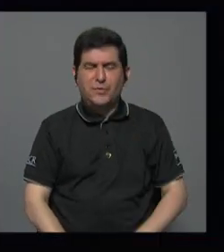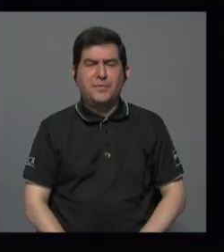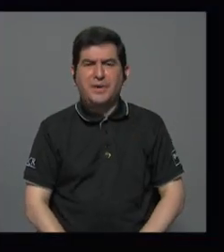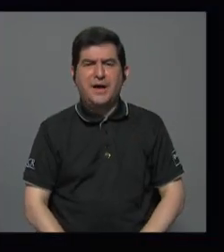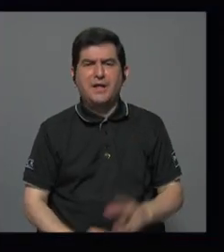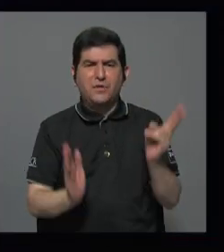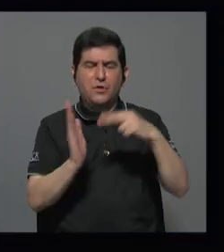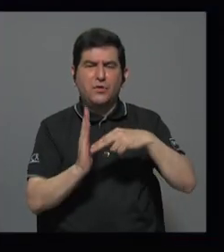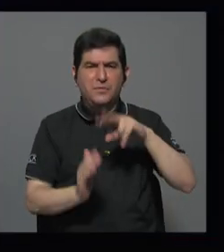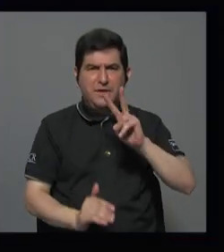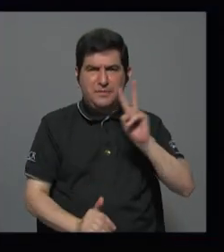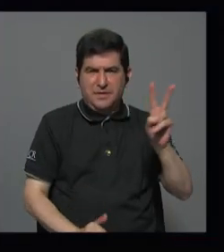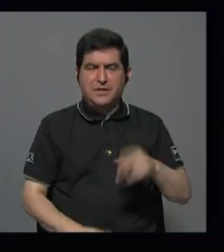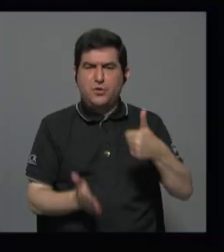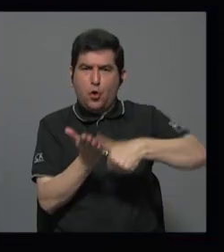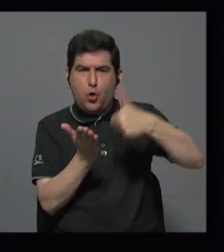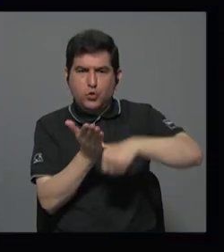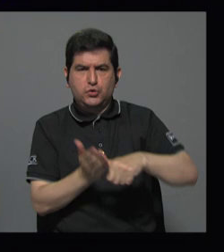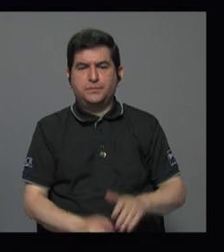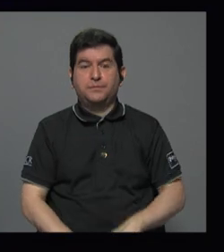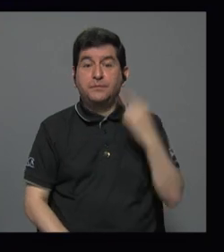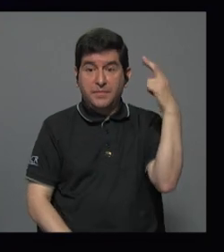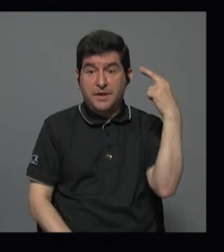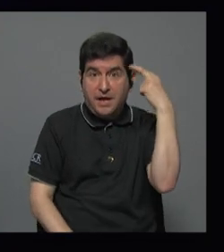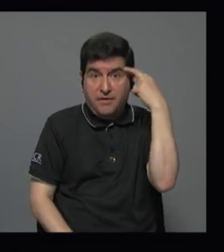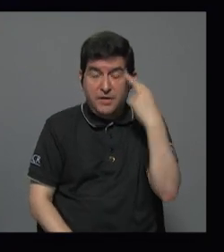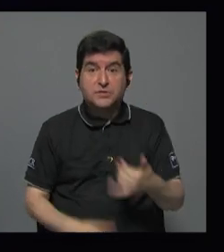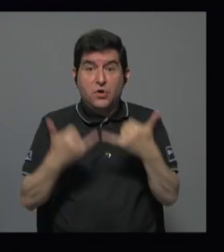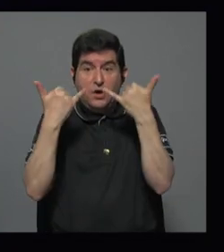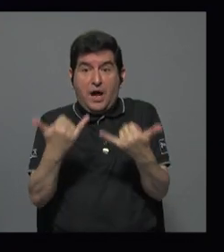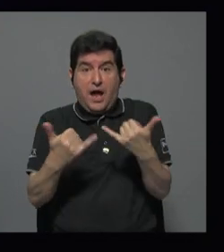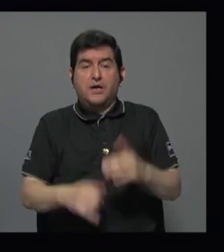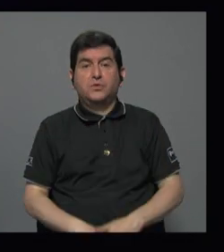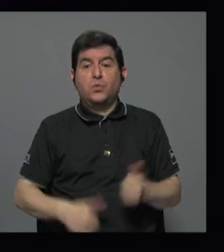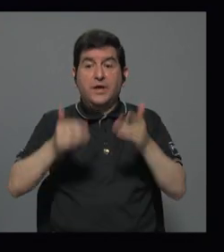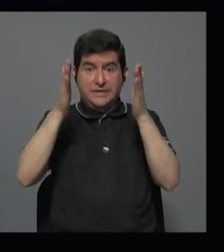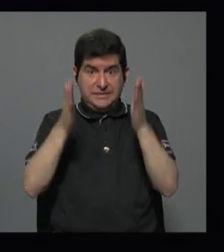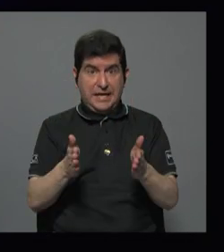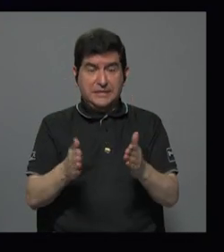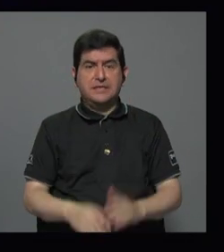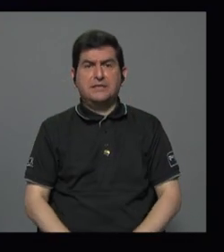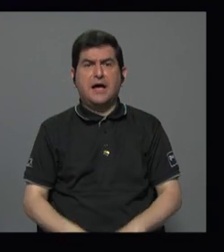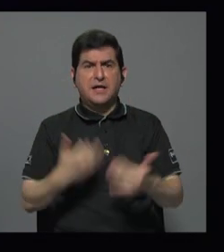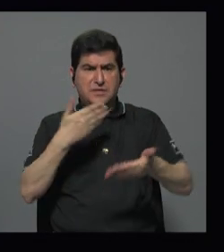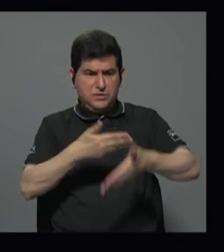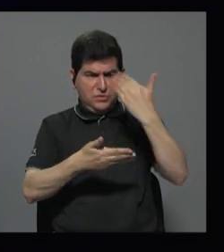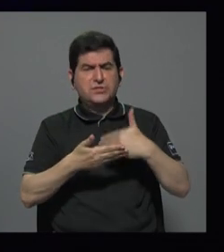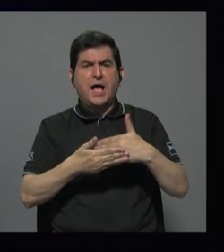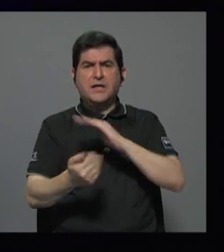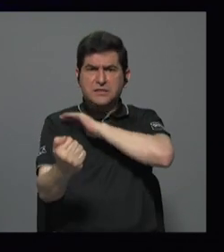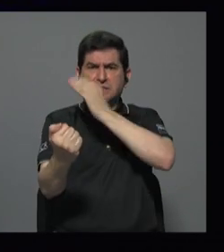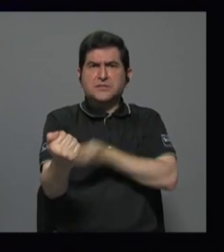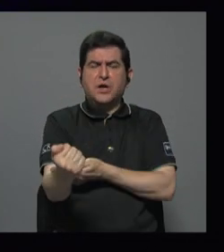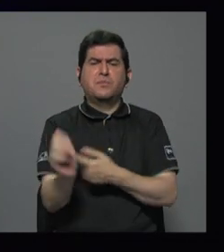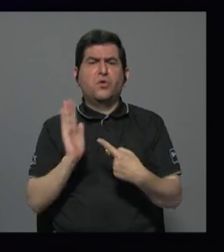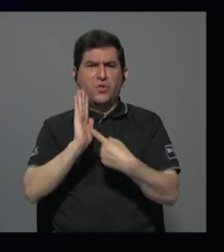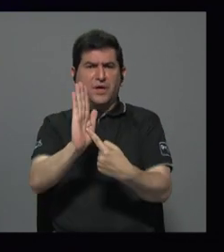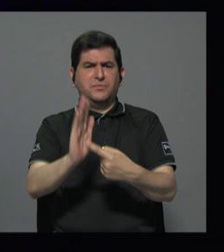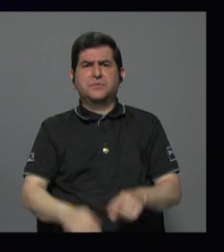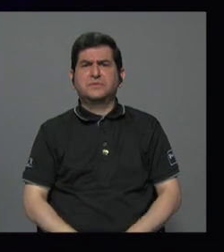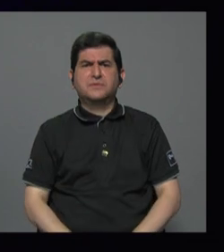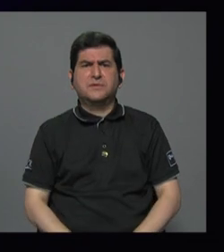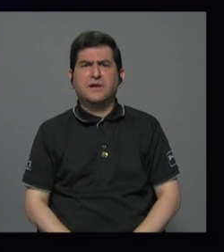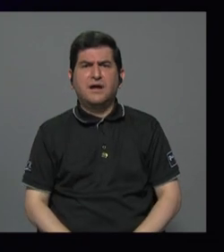2022 porque la mentira con los candidatos que ya han estado antes en el poder que han demostrado que